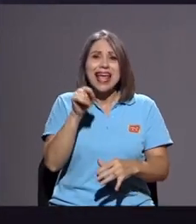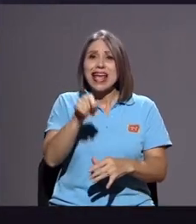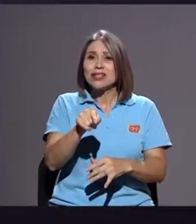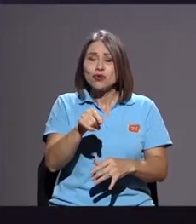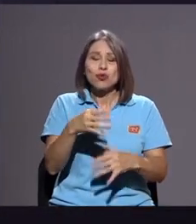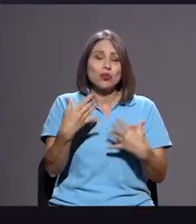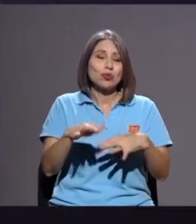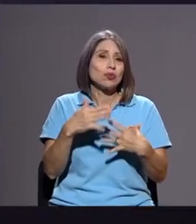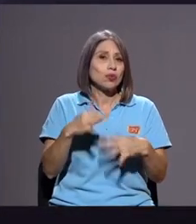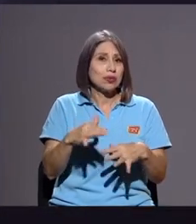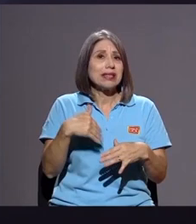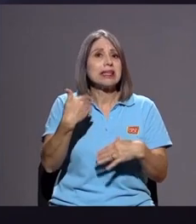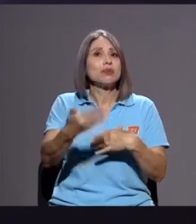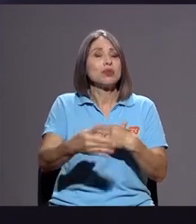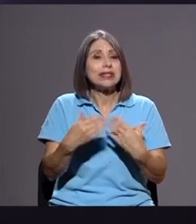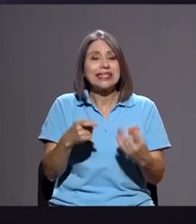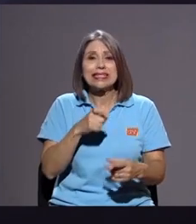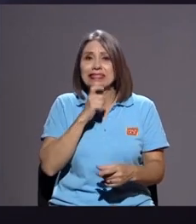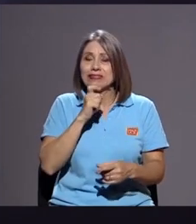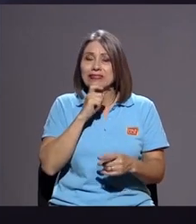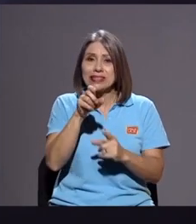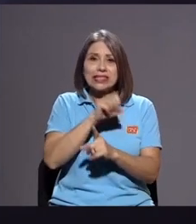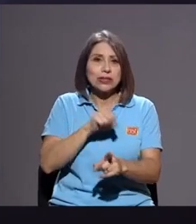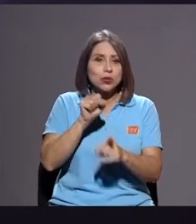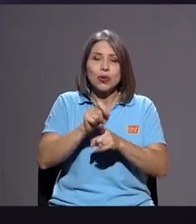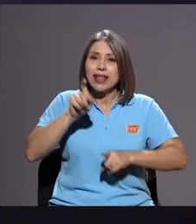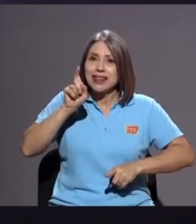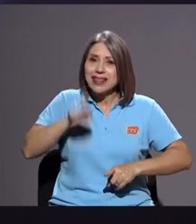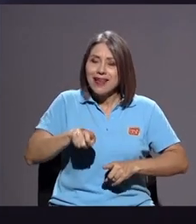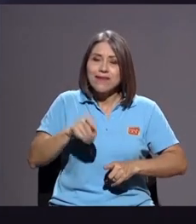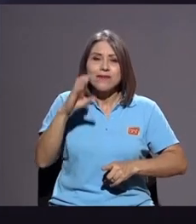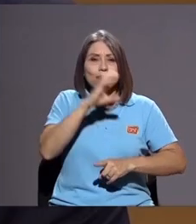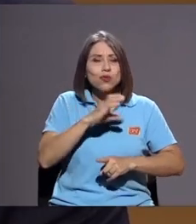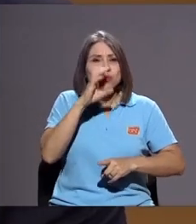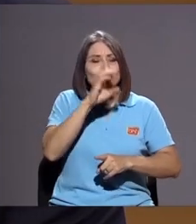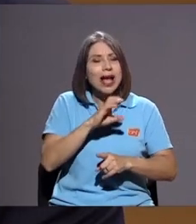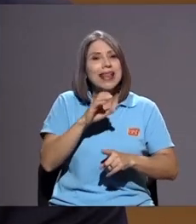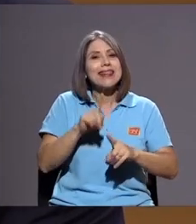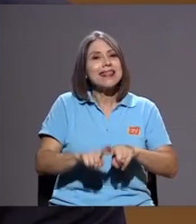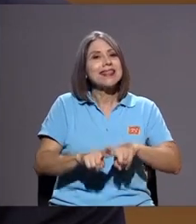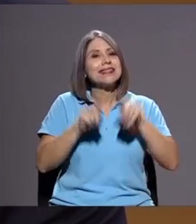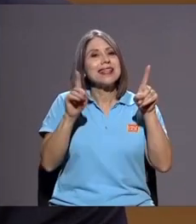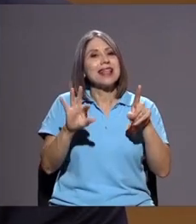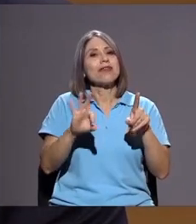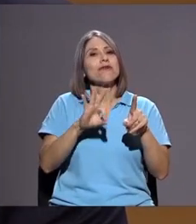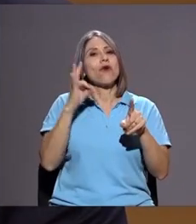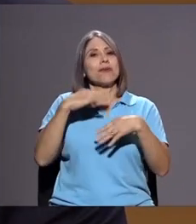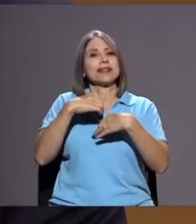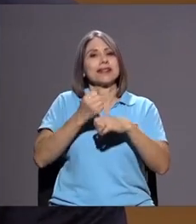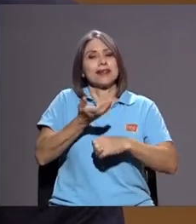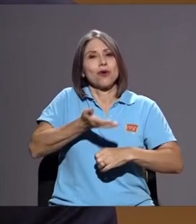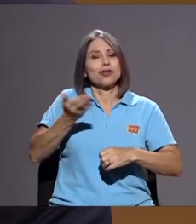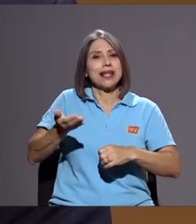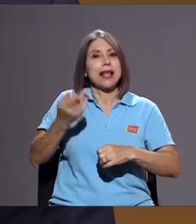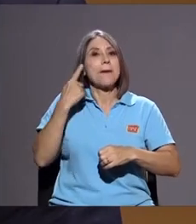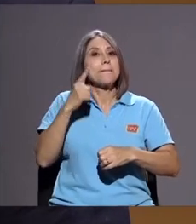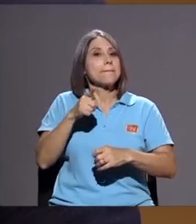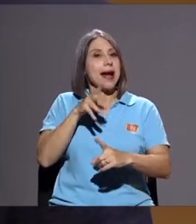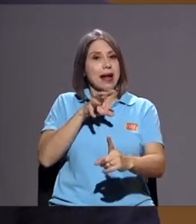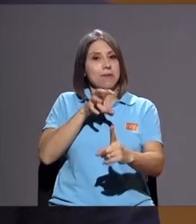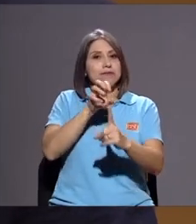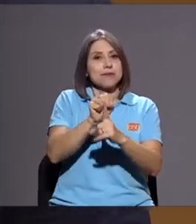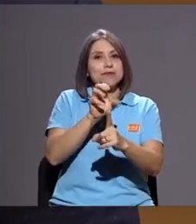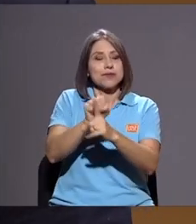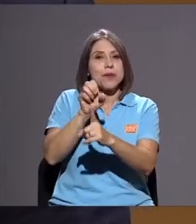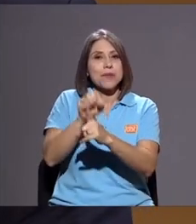caras y entonces hay que buscar maneras distintas de hacer las cosas para lograr los mismos objetivos pero aquí cada vez que tenemos